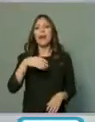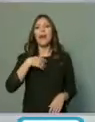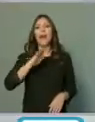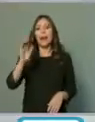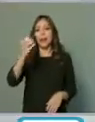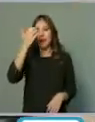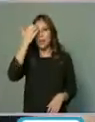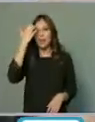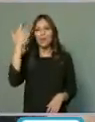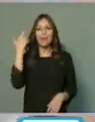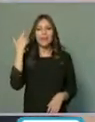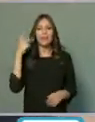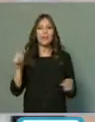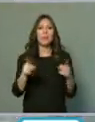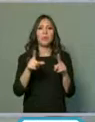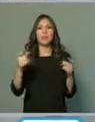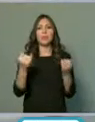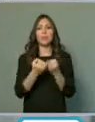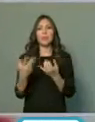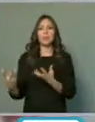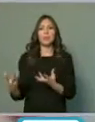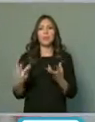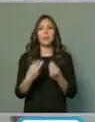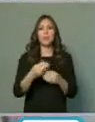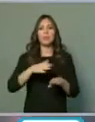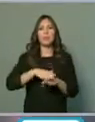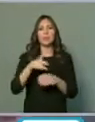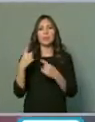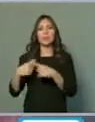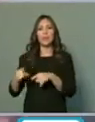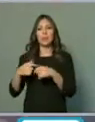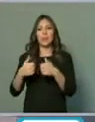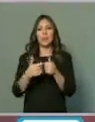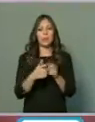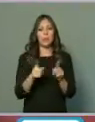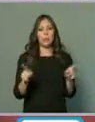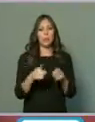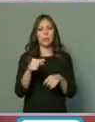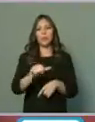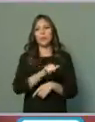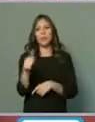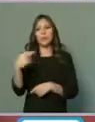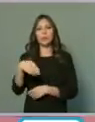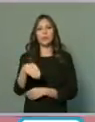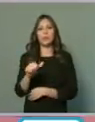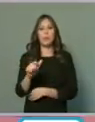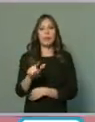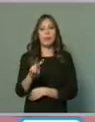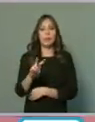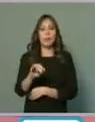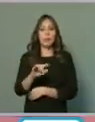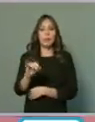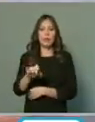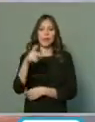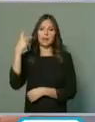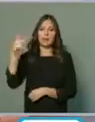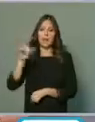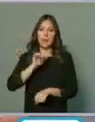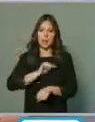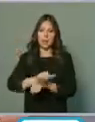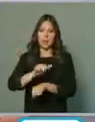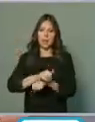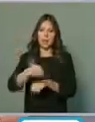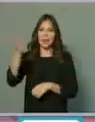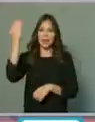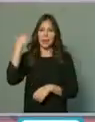escuchar su propuesta y además van a estar acompañadas de más bandas. Va a estar por ahí Mal Viaje, que es una banda de math rock argentina, que de hecho vino